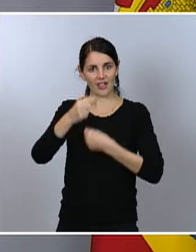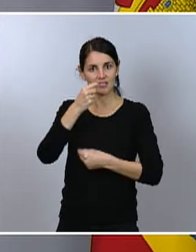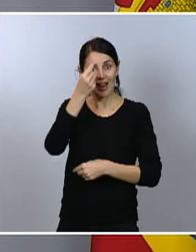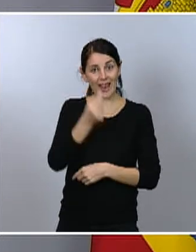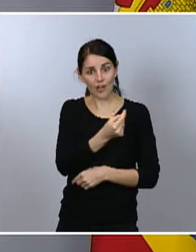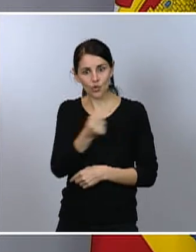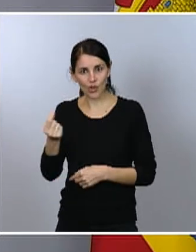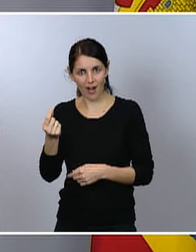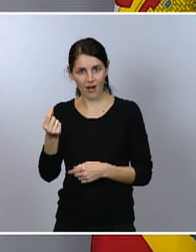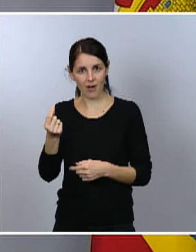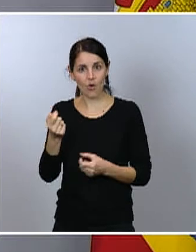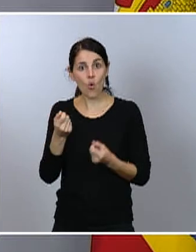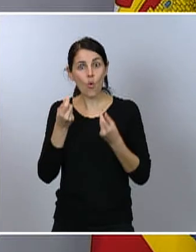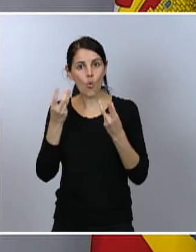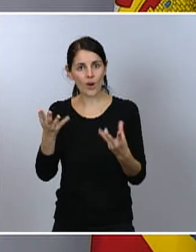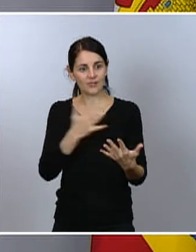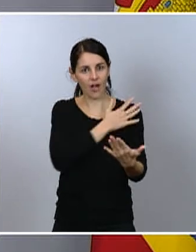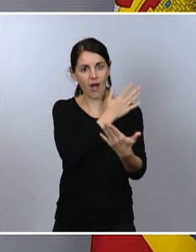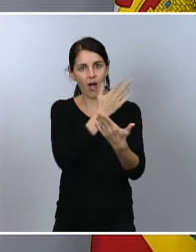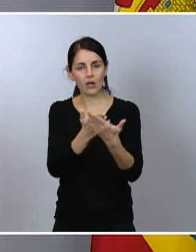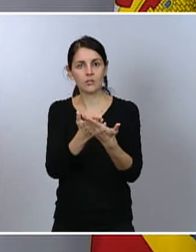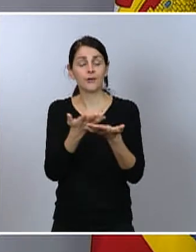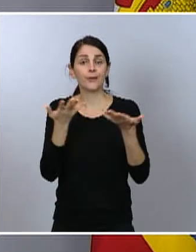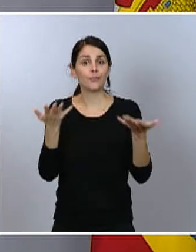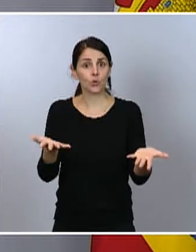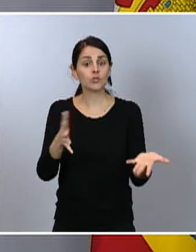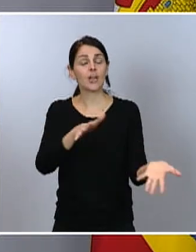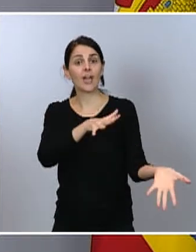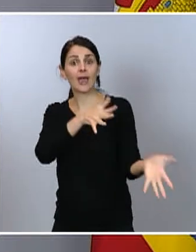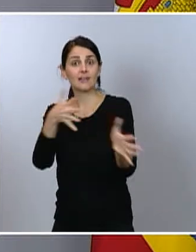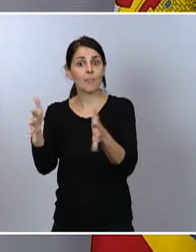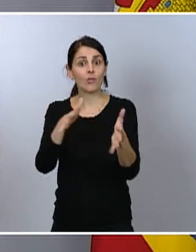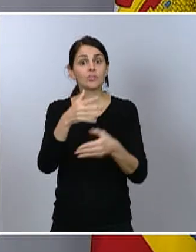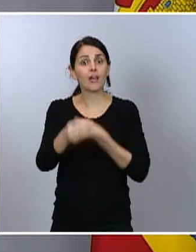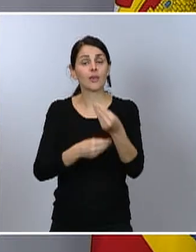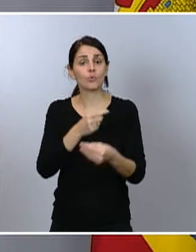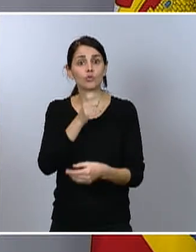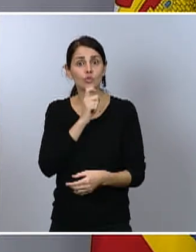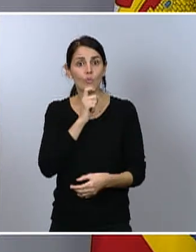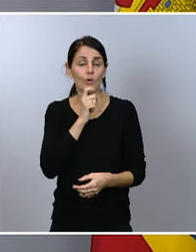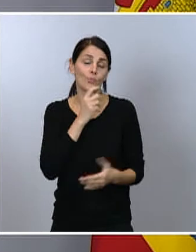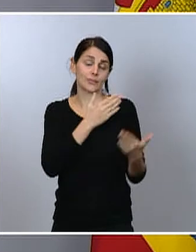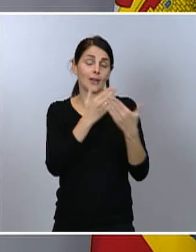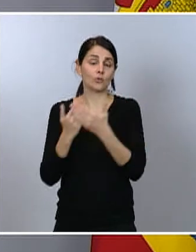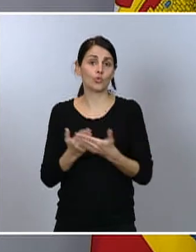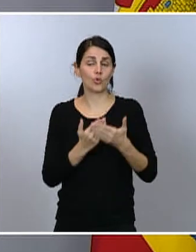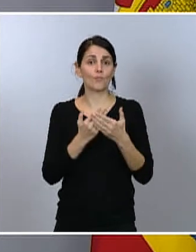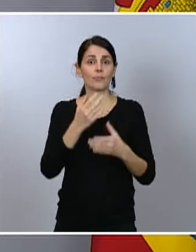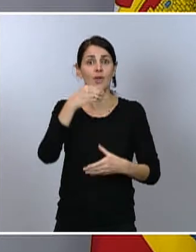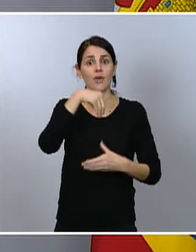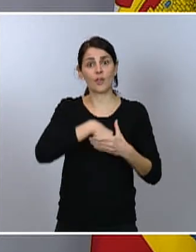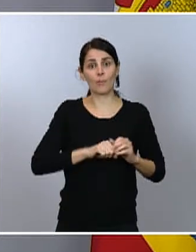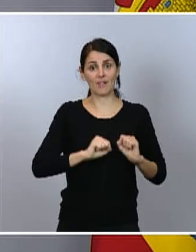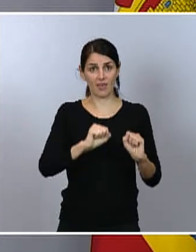en nuestro país, y no tenemos mejor estimador que el estimador procedente del estudio de seroprevalencia. Esa es la razón por la que hemos utilizado